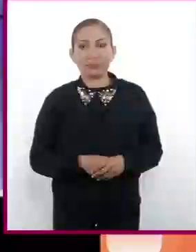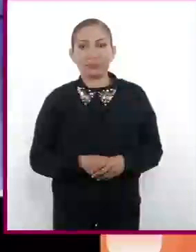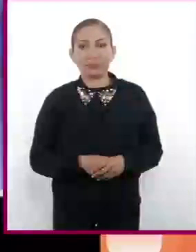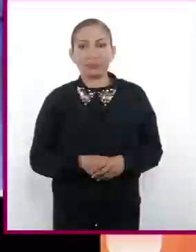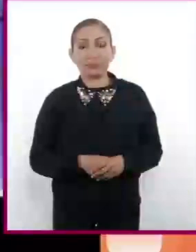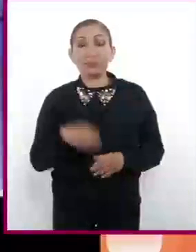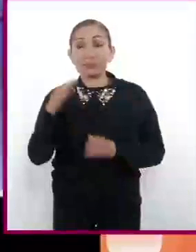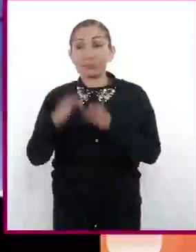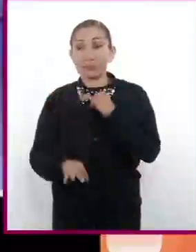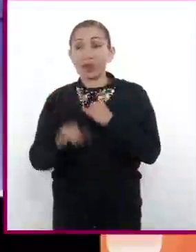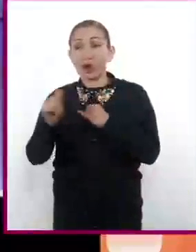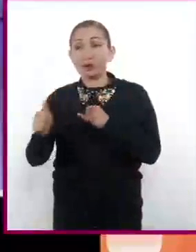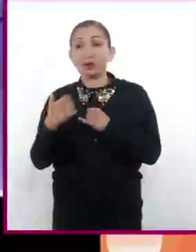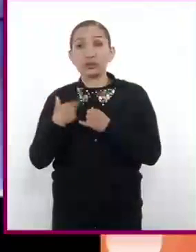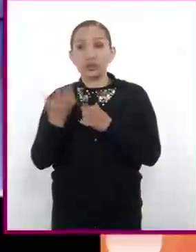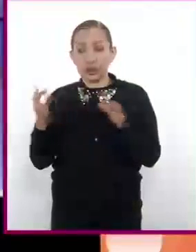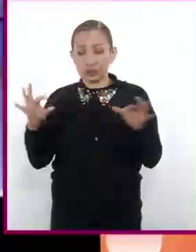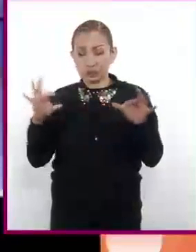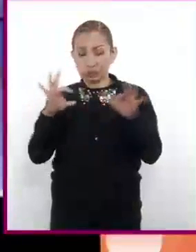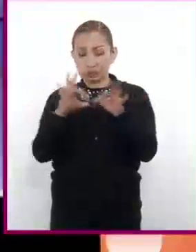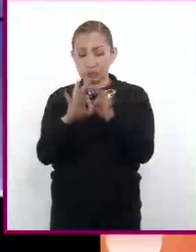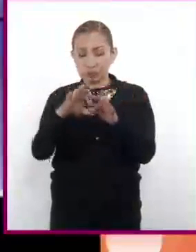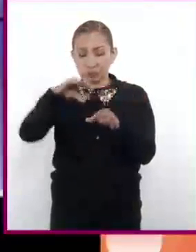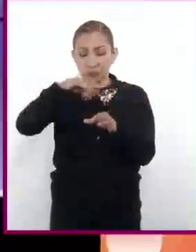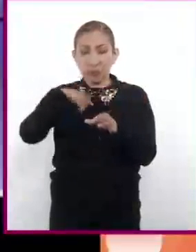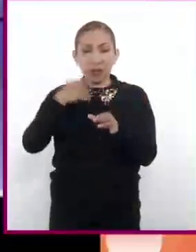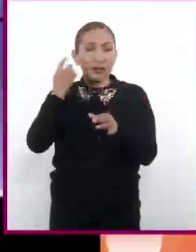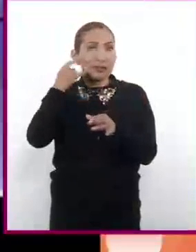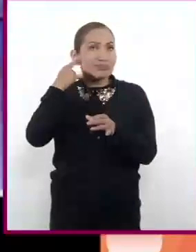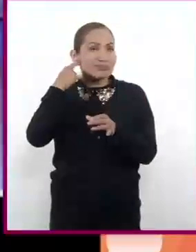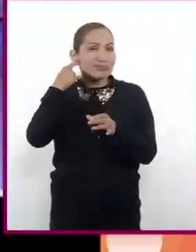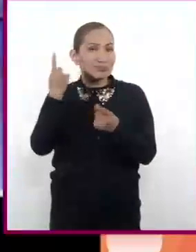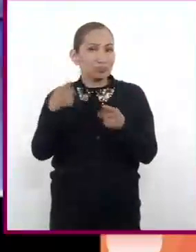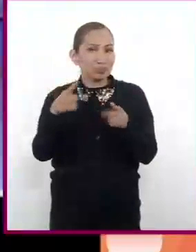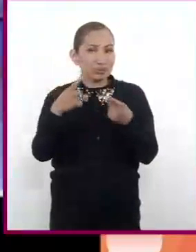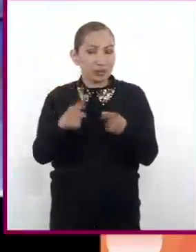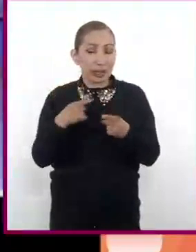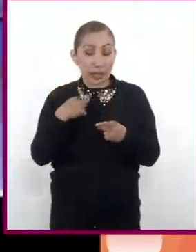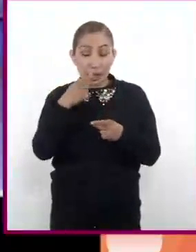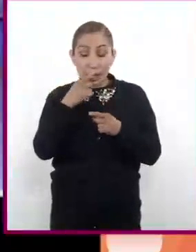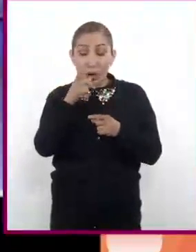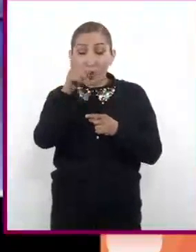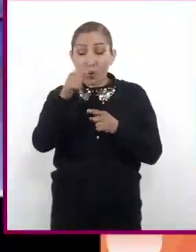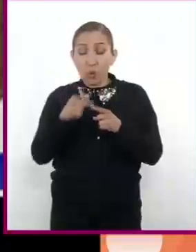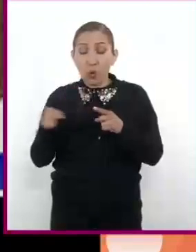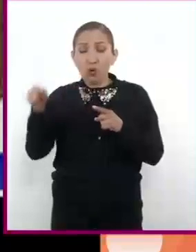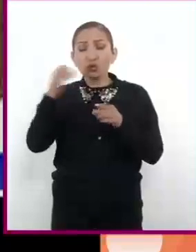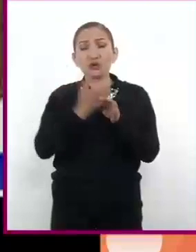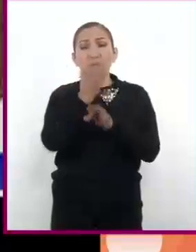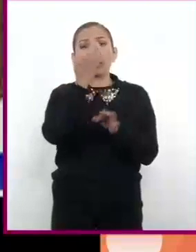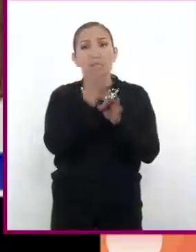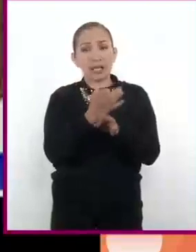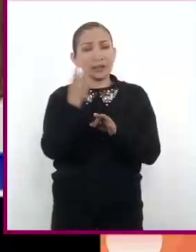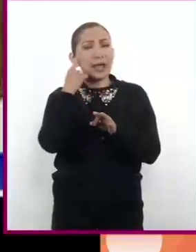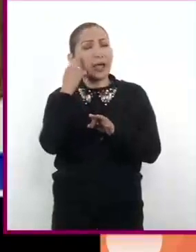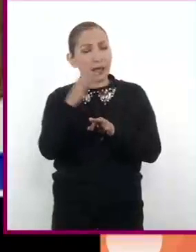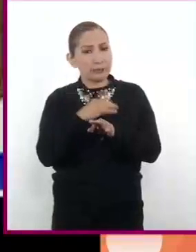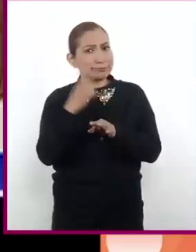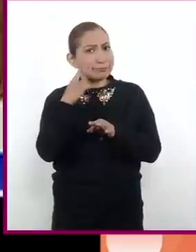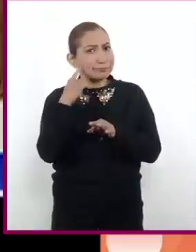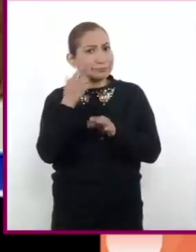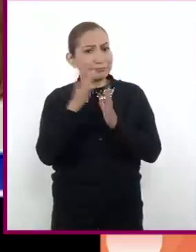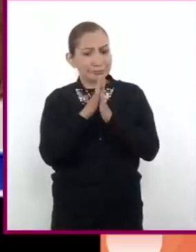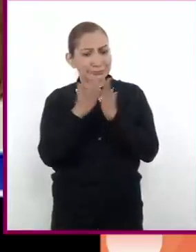Y por último, unimos los cables al dispositivo de la tarjeta. La corriente generada es suficiente para activar el dispositivo